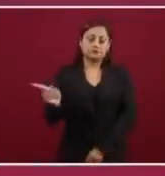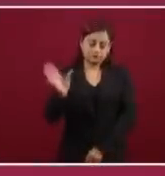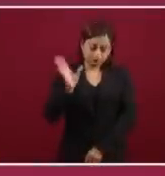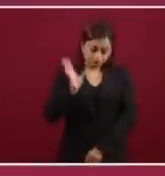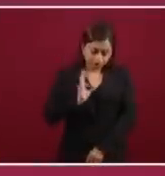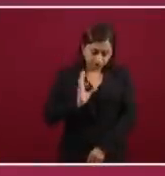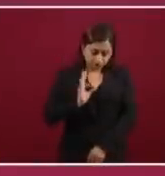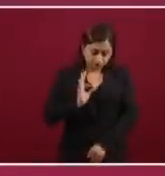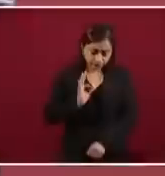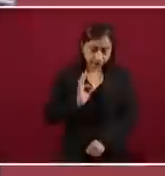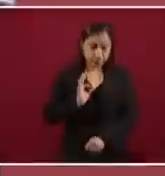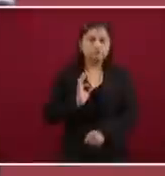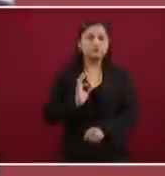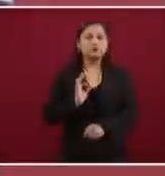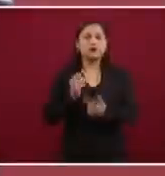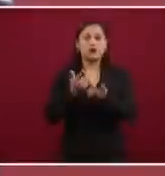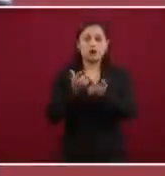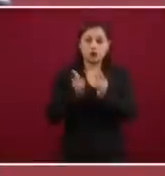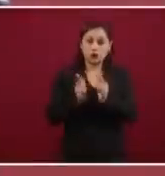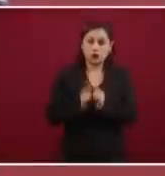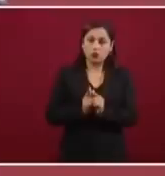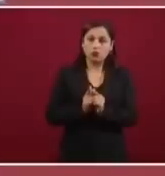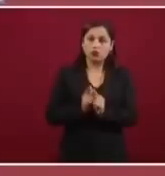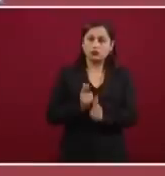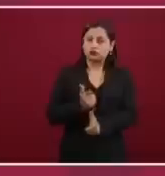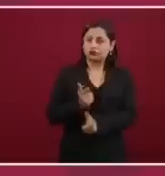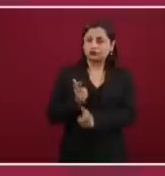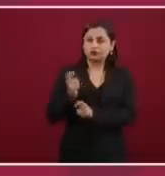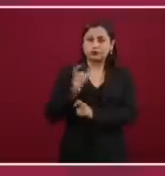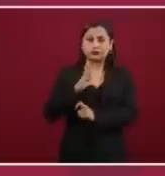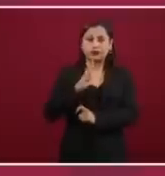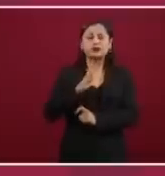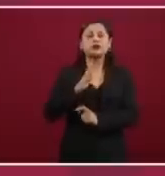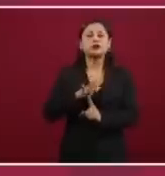habían grupos armados y